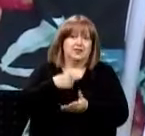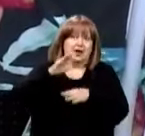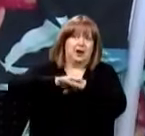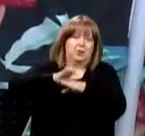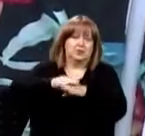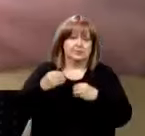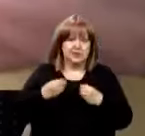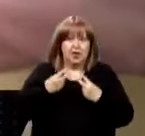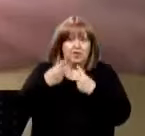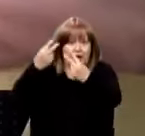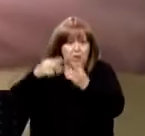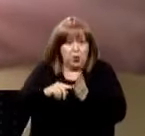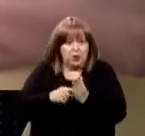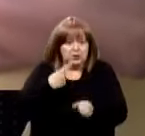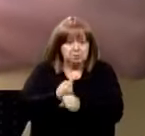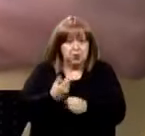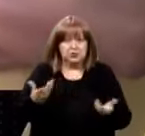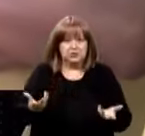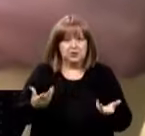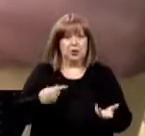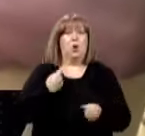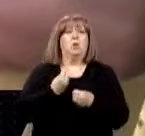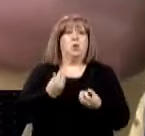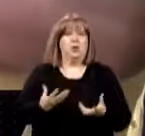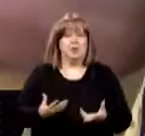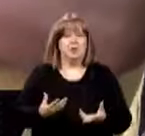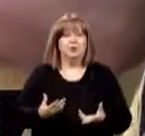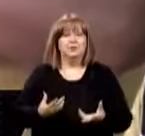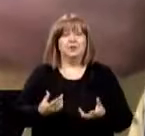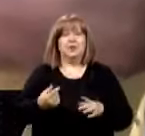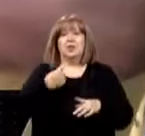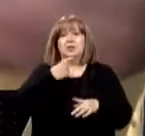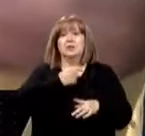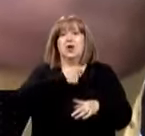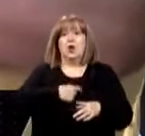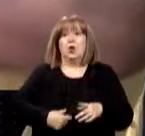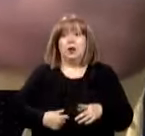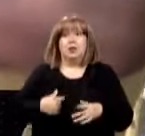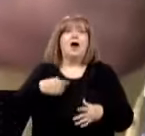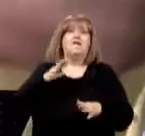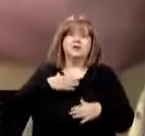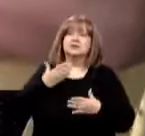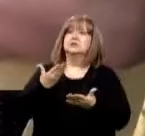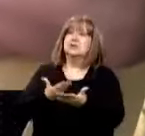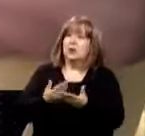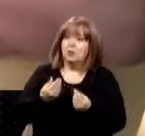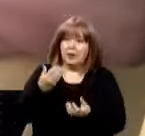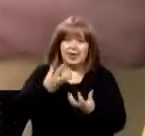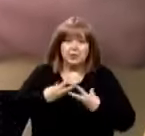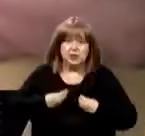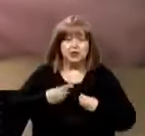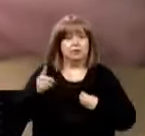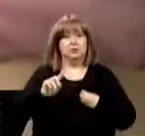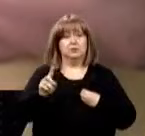Nosotros lo que queríamos hoy es tener una respuesta y decir, bueno, que sí, que no nos va a ayudar el gobierno, pero no es así. Ellos dicen que es algo esto